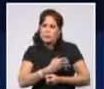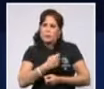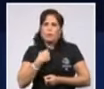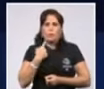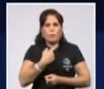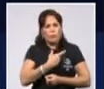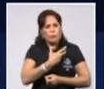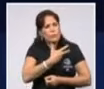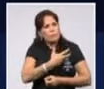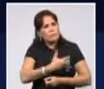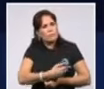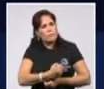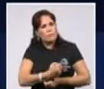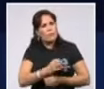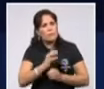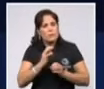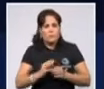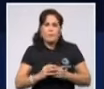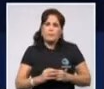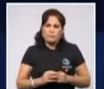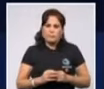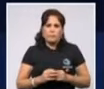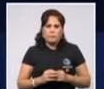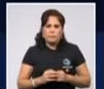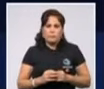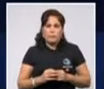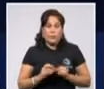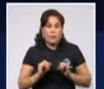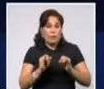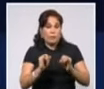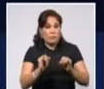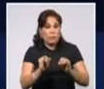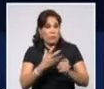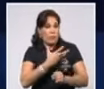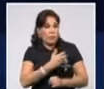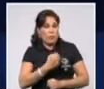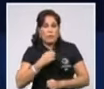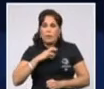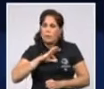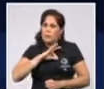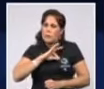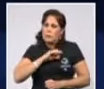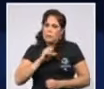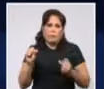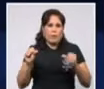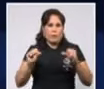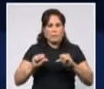decimos, cuando tenemos que dar una noticia de este tipo, a nosotros